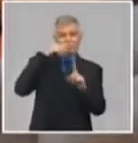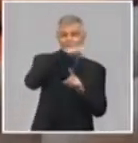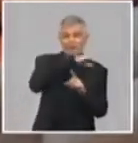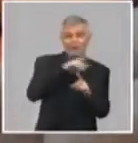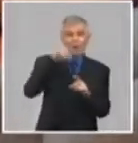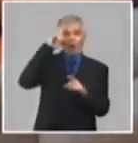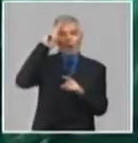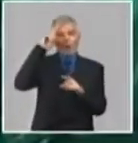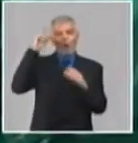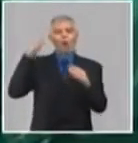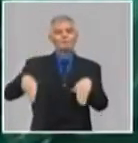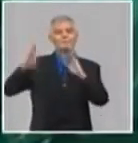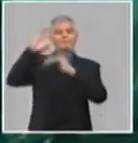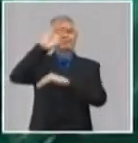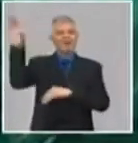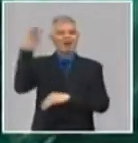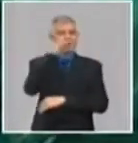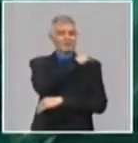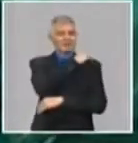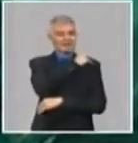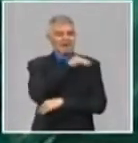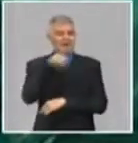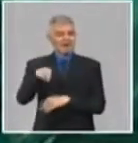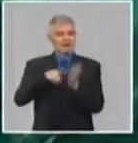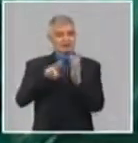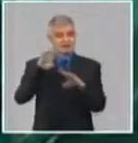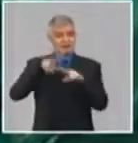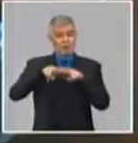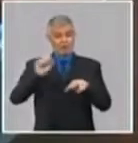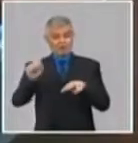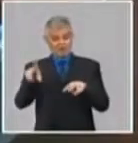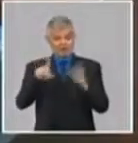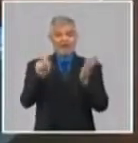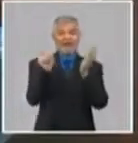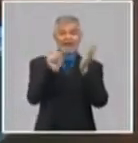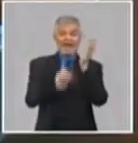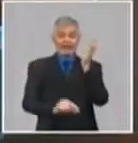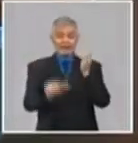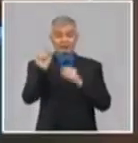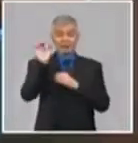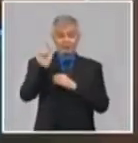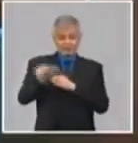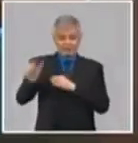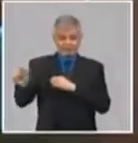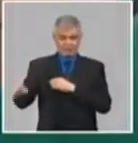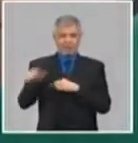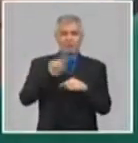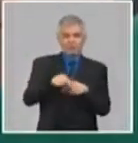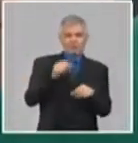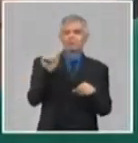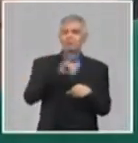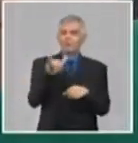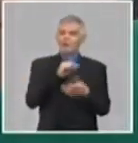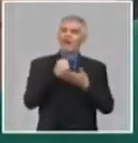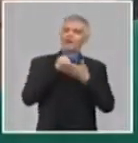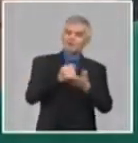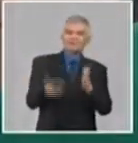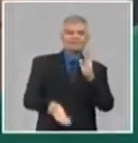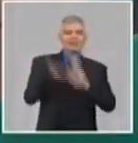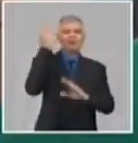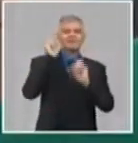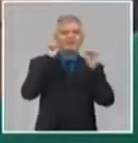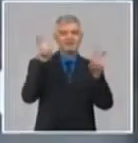la provincia. Los electromédicos anduvieron cerca. Holguineros que también salvan vidas desde su ingenio